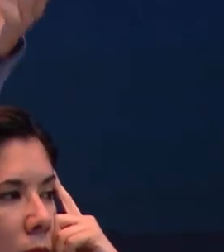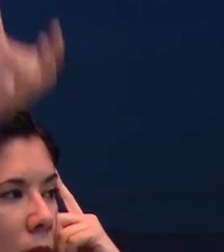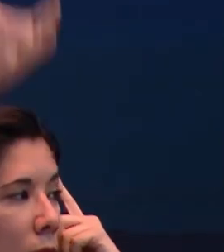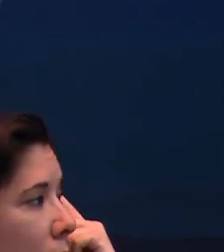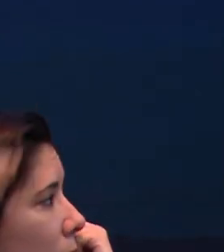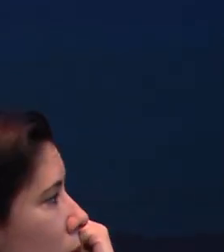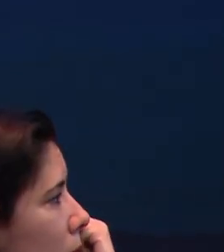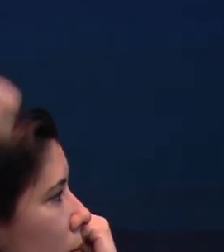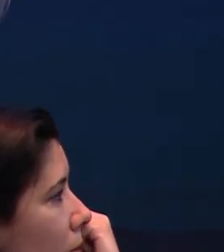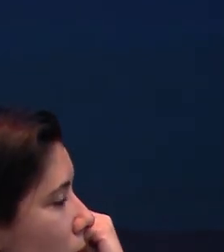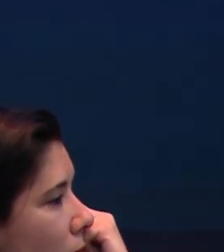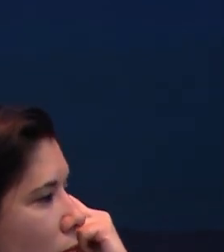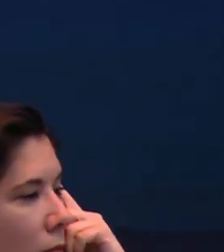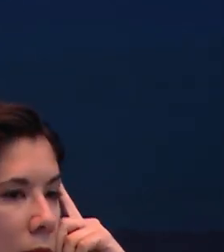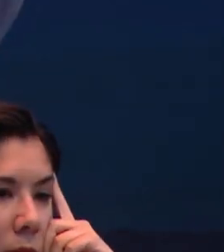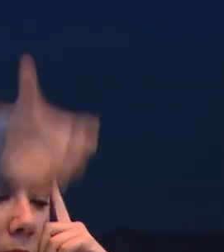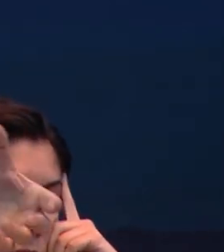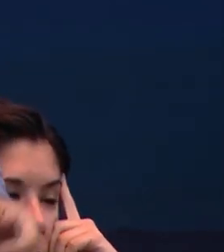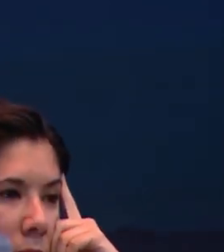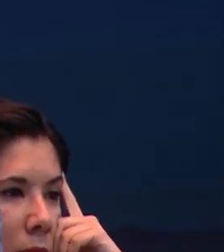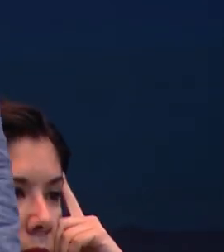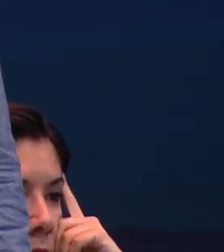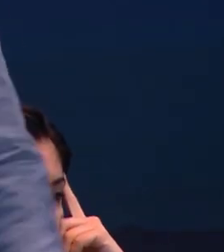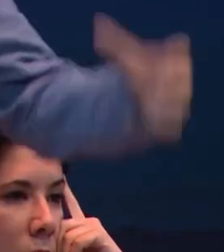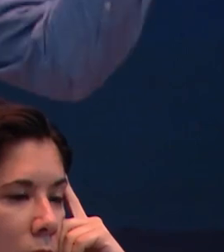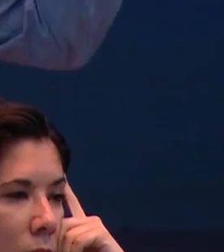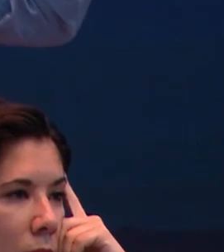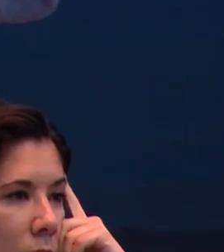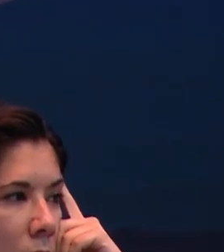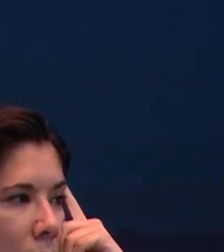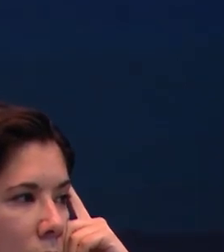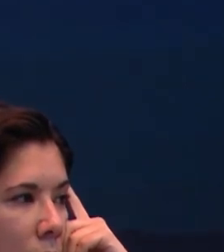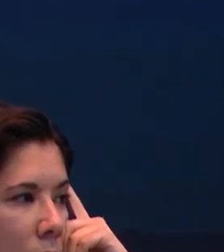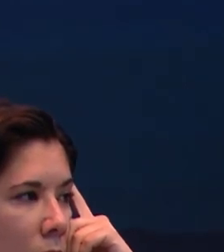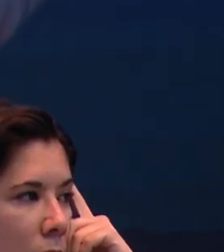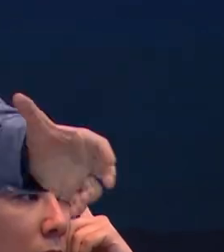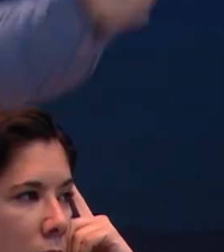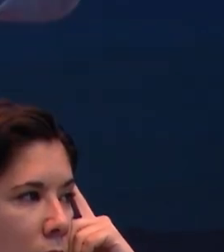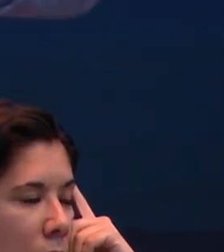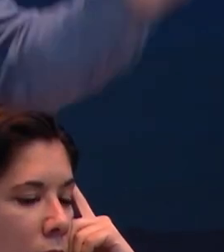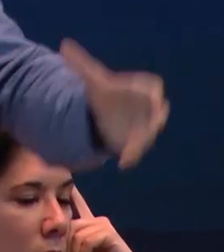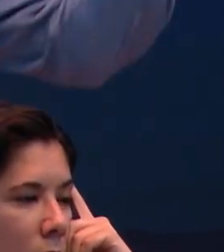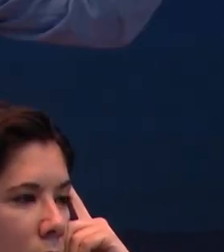posible sin toda la gente que ha luchado por el derecho a la vivienda, sin toda la gente que ha participado en huelgas contra las políticas